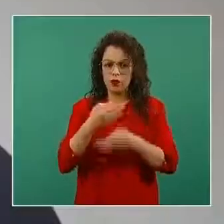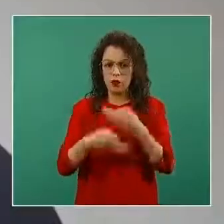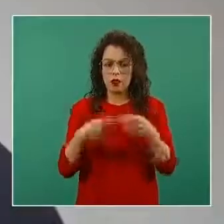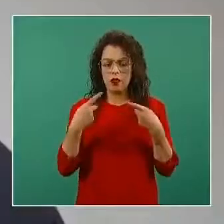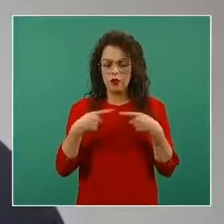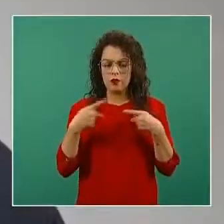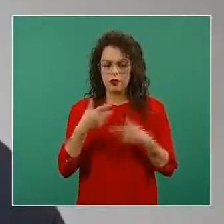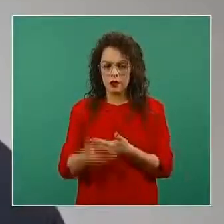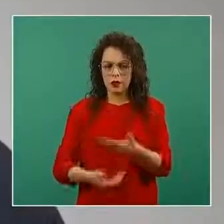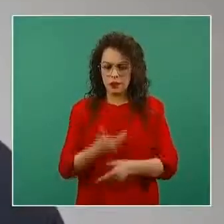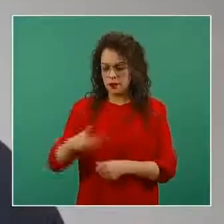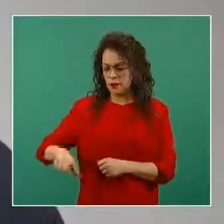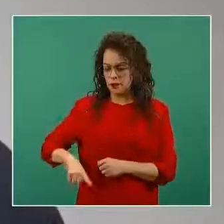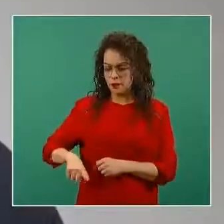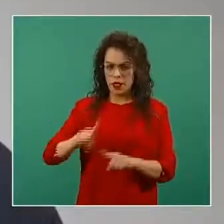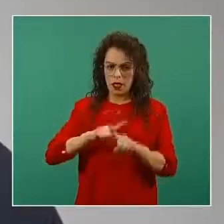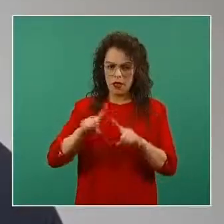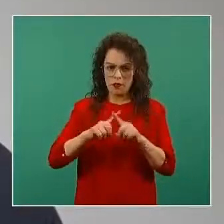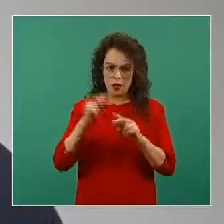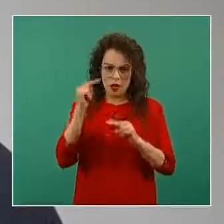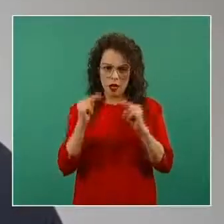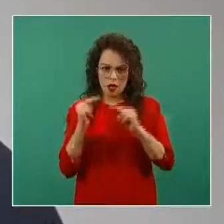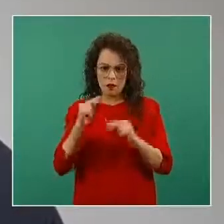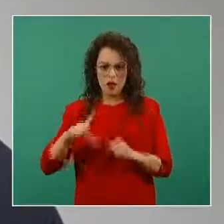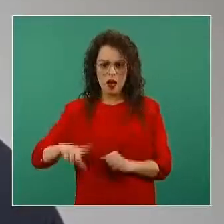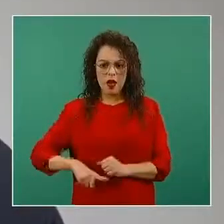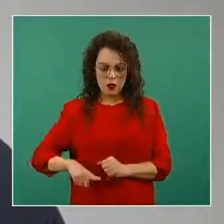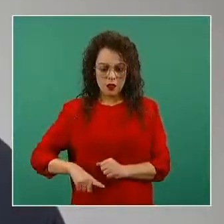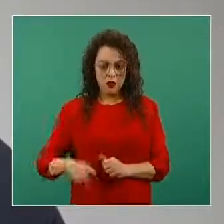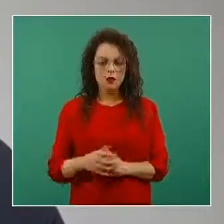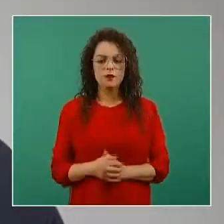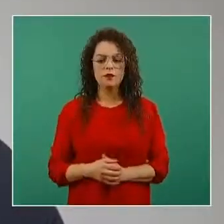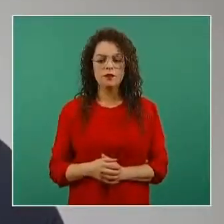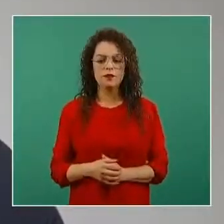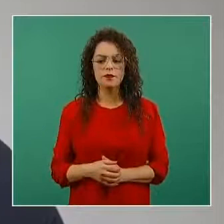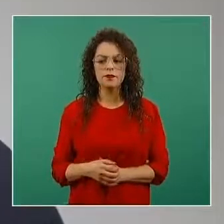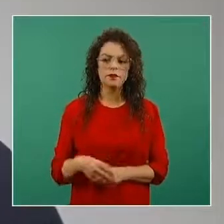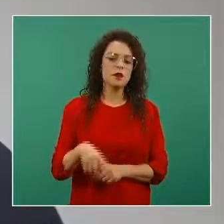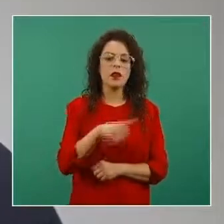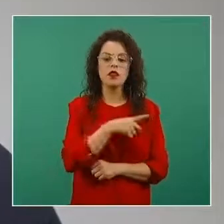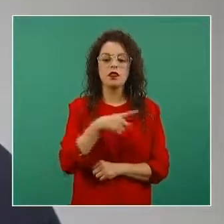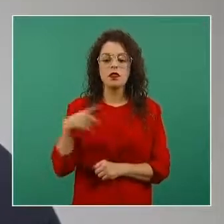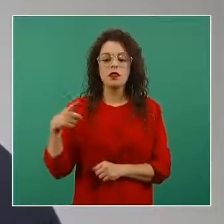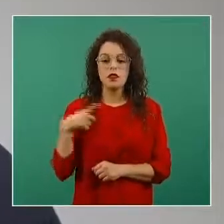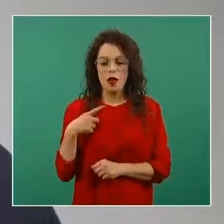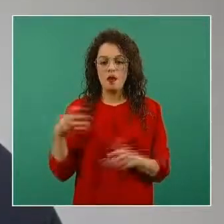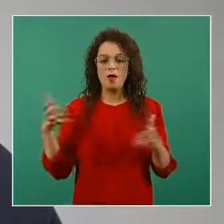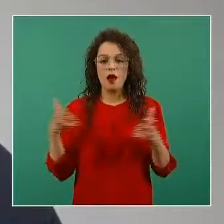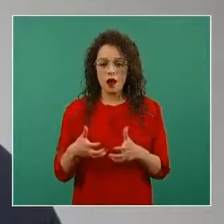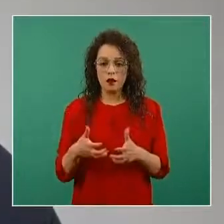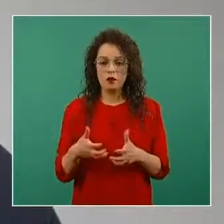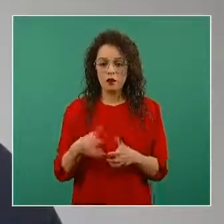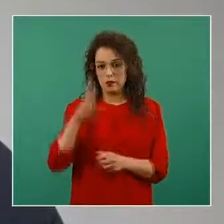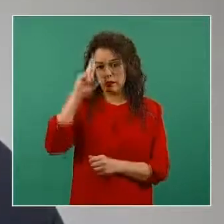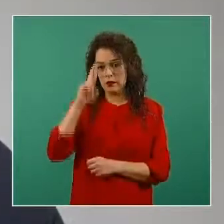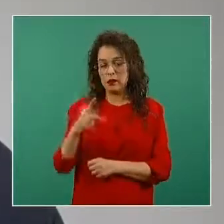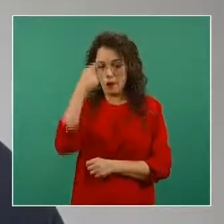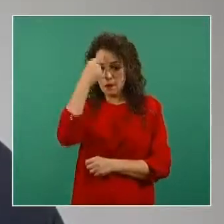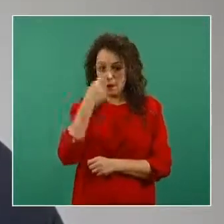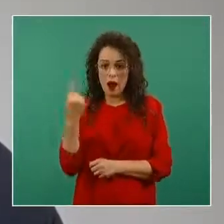de gobierno debemos de acatar y debemos poner en práctica, pues para evitar